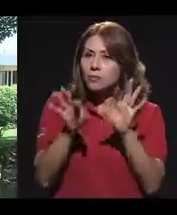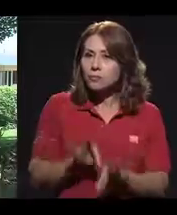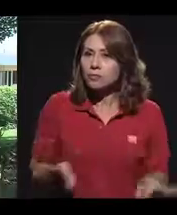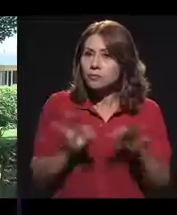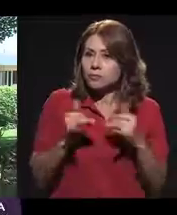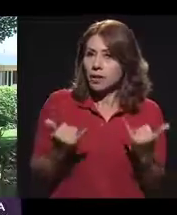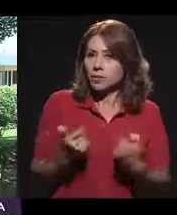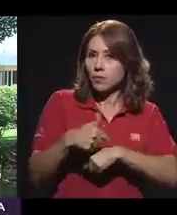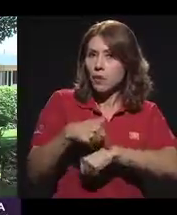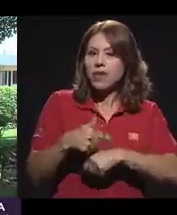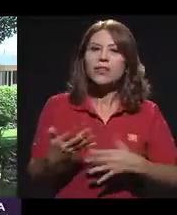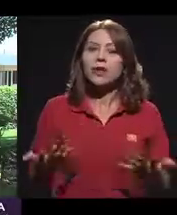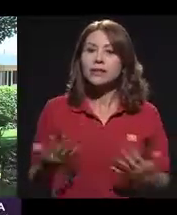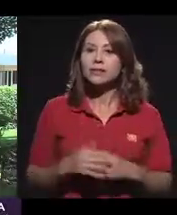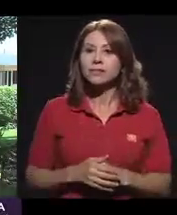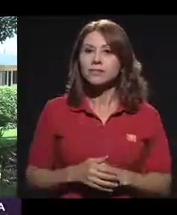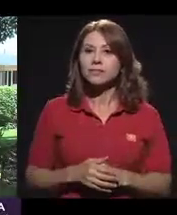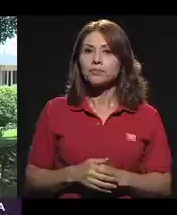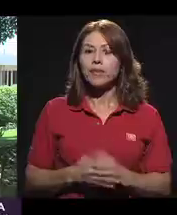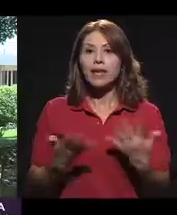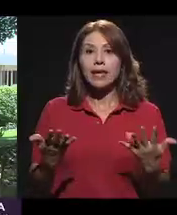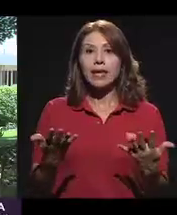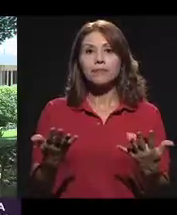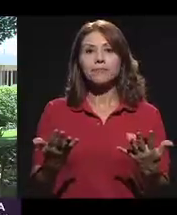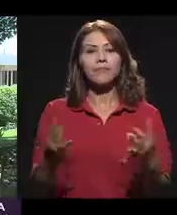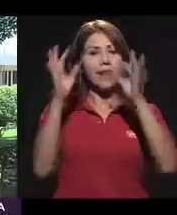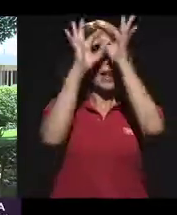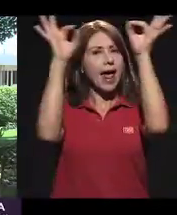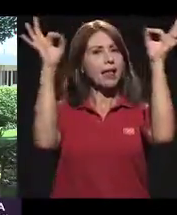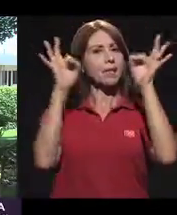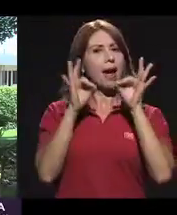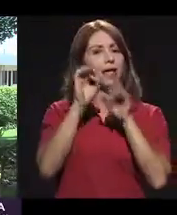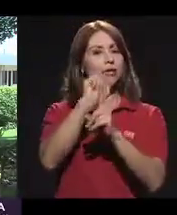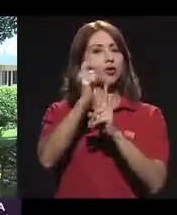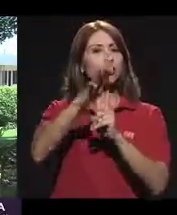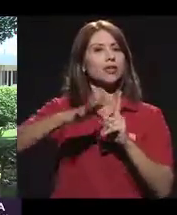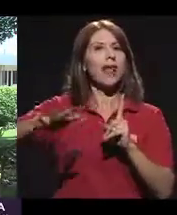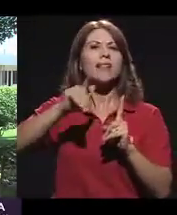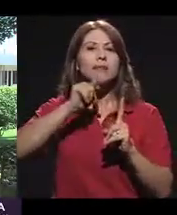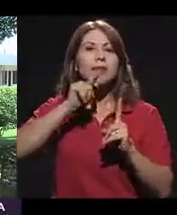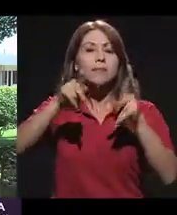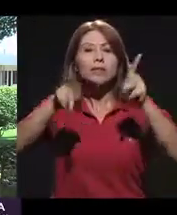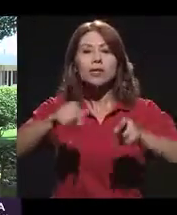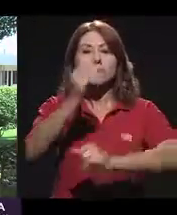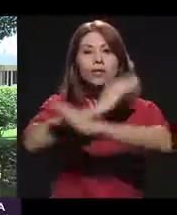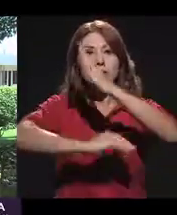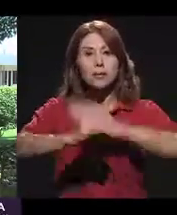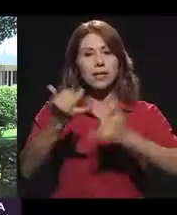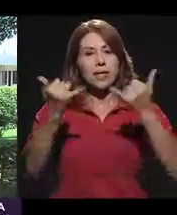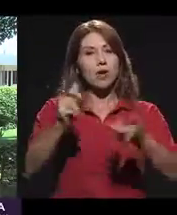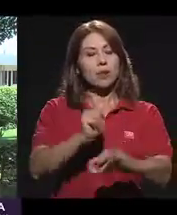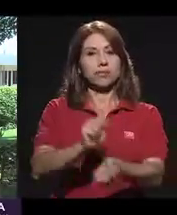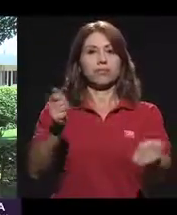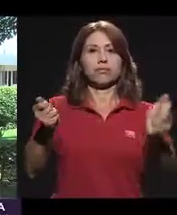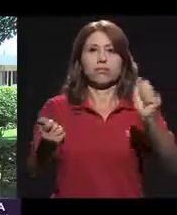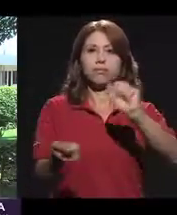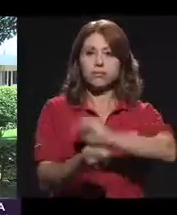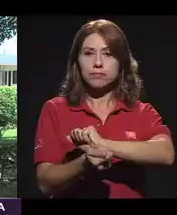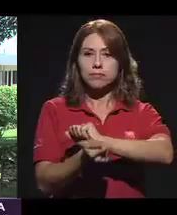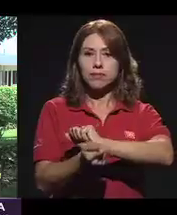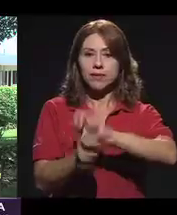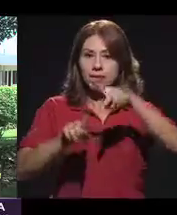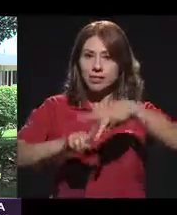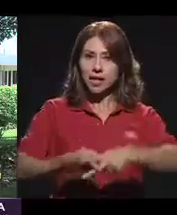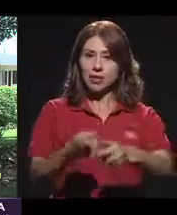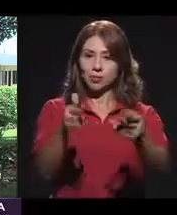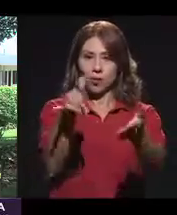es justamente promover el cambio de esa imagen social que tiene la población con discapacidad, ¿verdad? Entonces iniciaremos con eso,